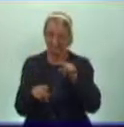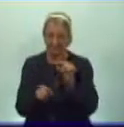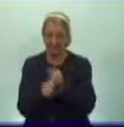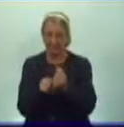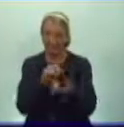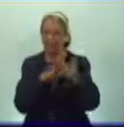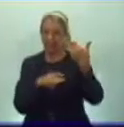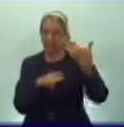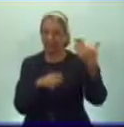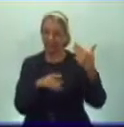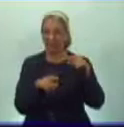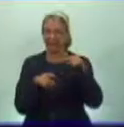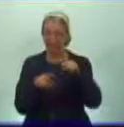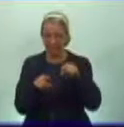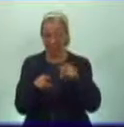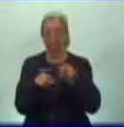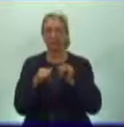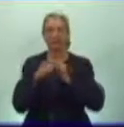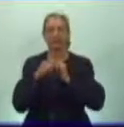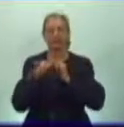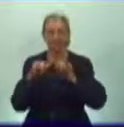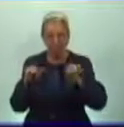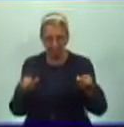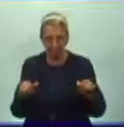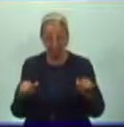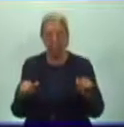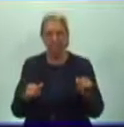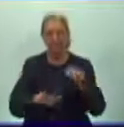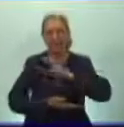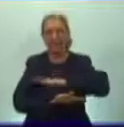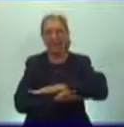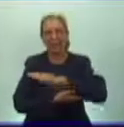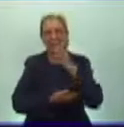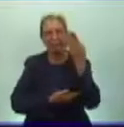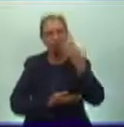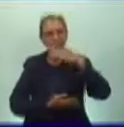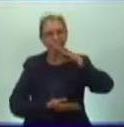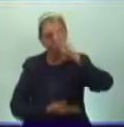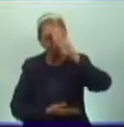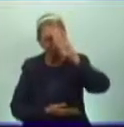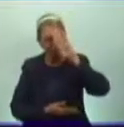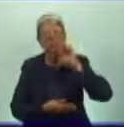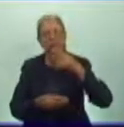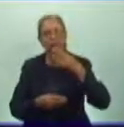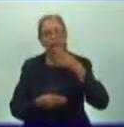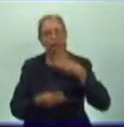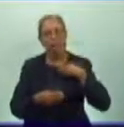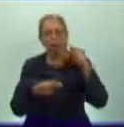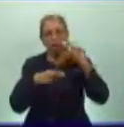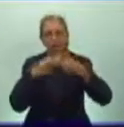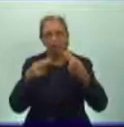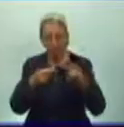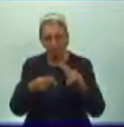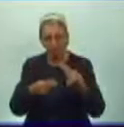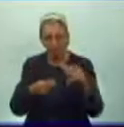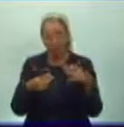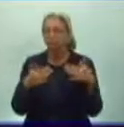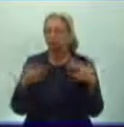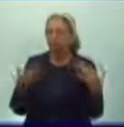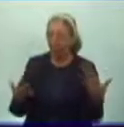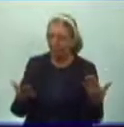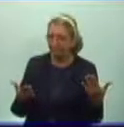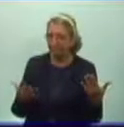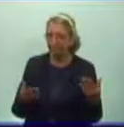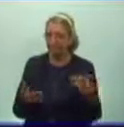dar orientaciones sobre el álbum de la patria, cómo confeccionarlo en la asignatura El mundo en que vivimos. Entonces,